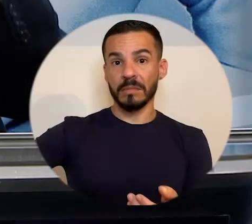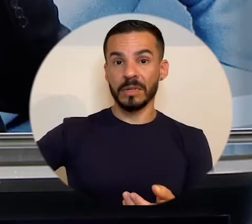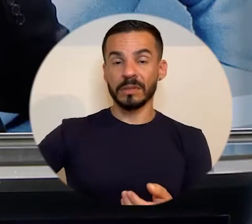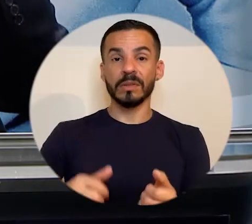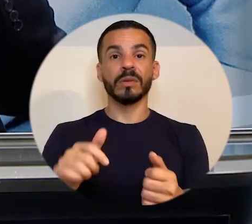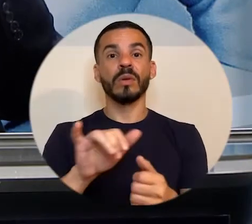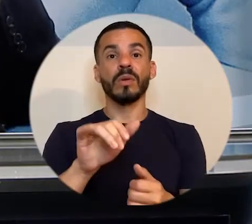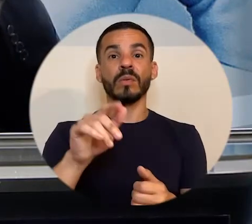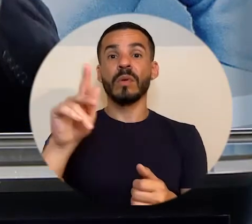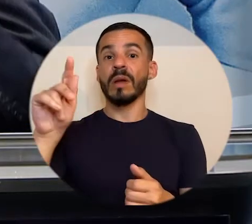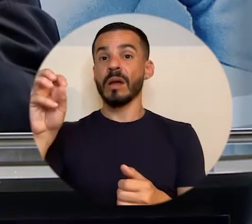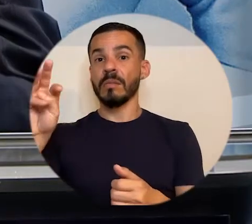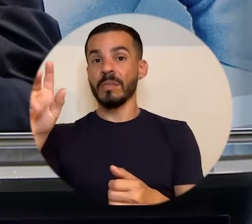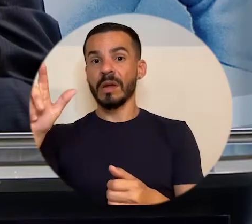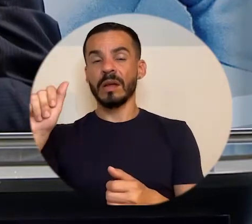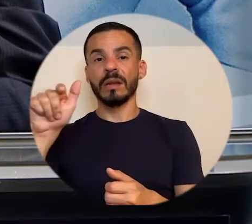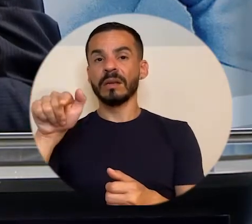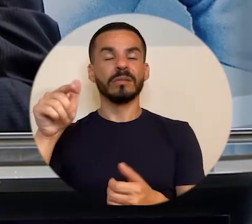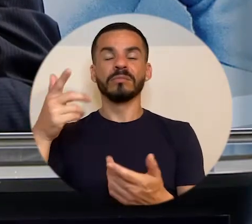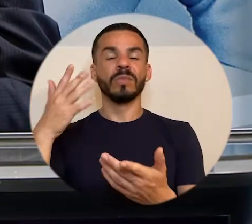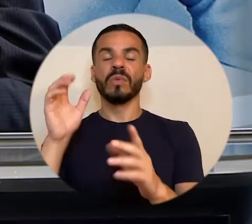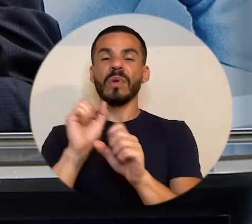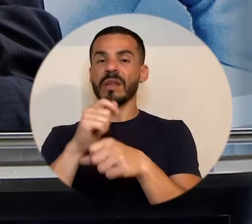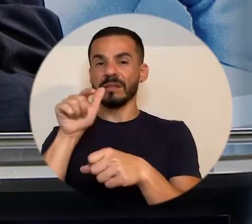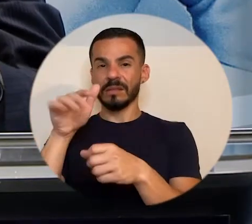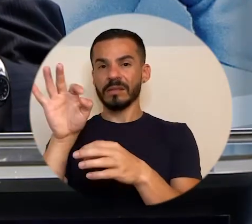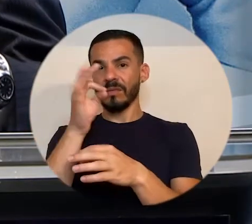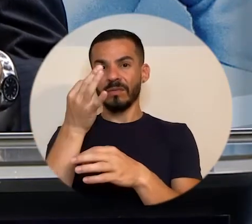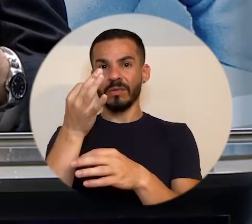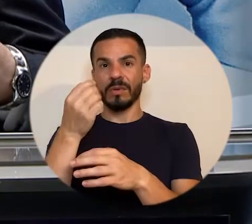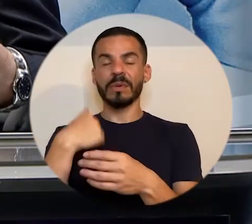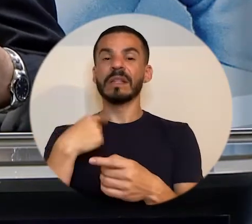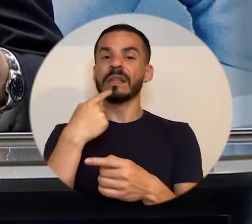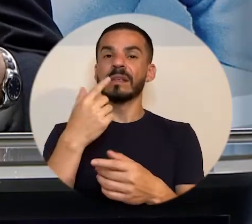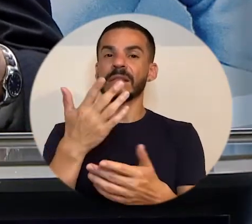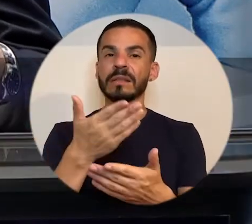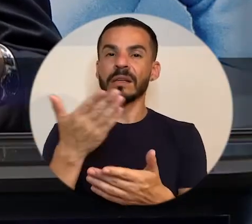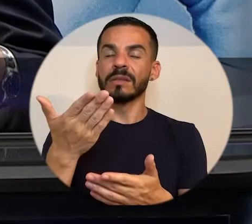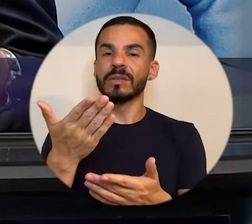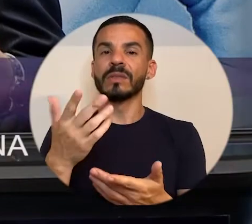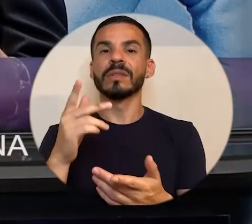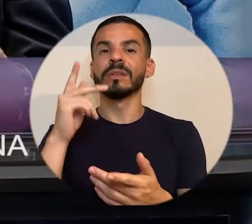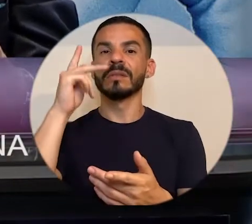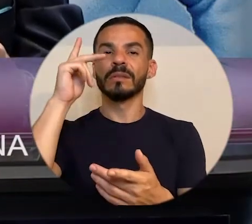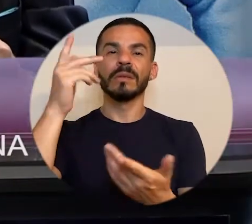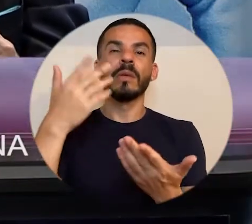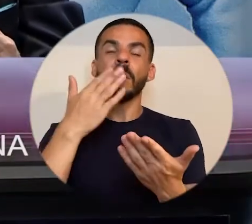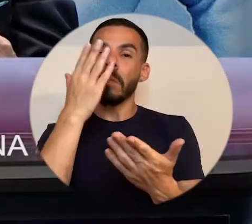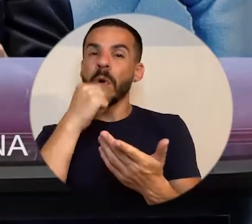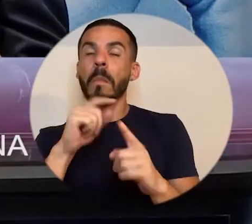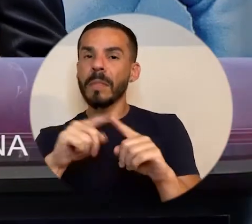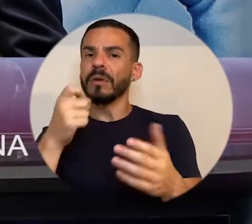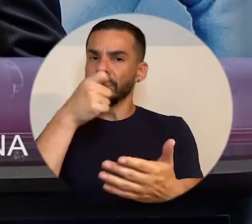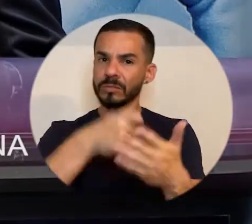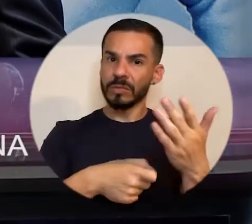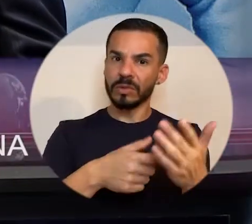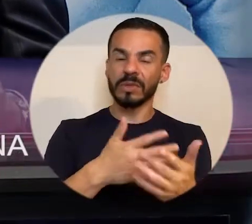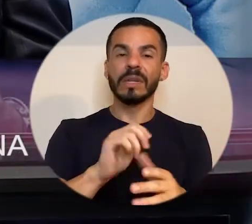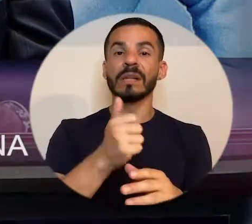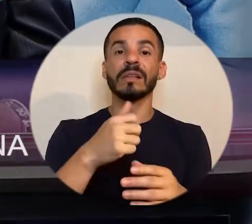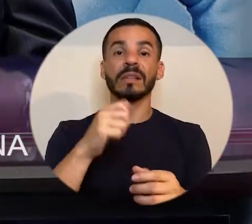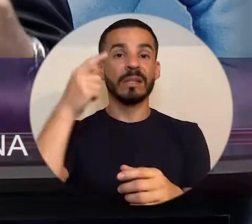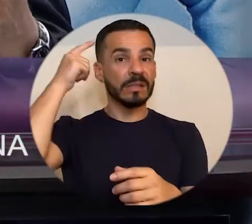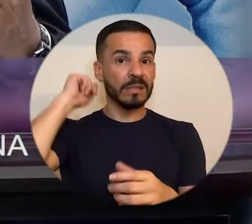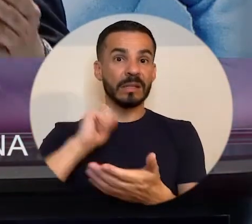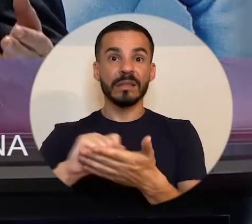presidente como Kamala Harris no son de esa línea. Son de decirte las cosas bonito. Bonito pero duro. Bonito. Y la otra,